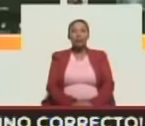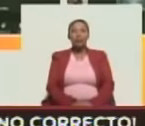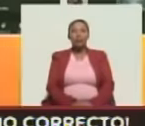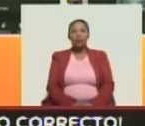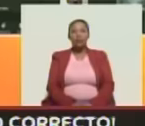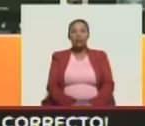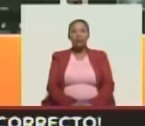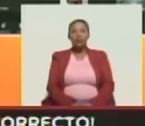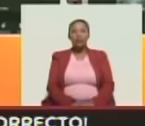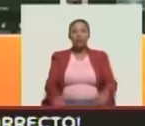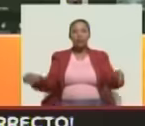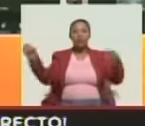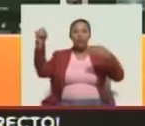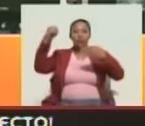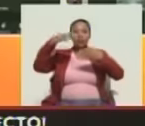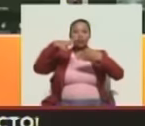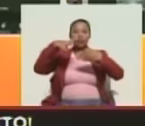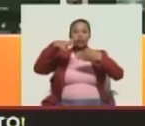El sol de Venezuela